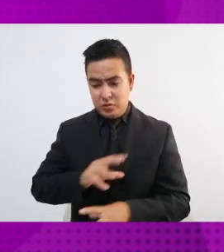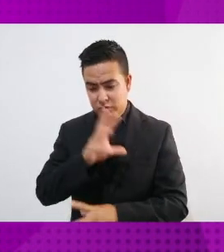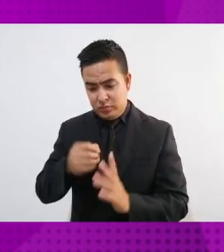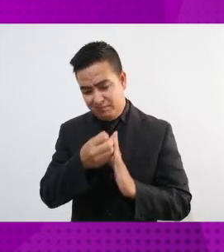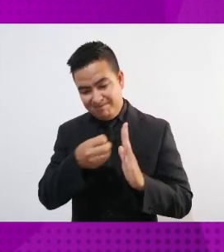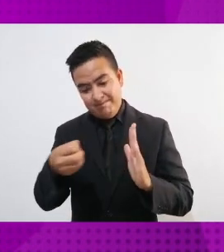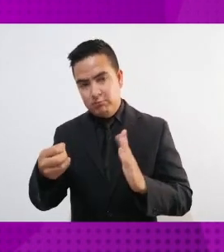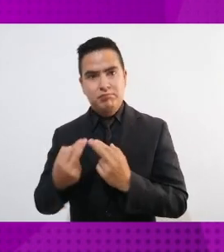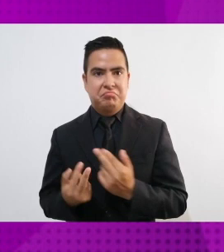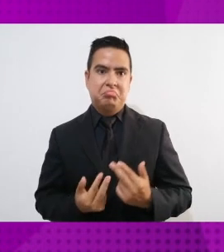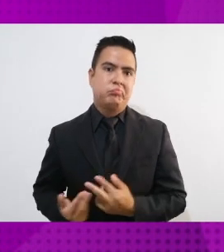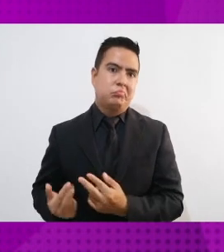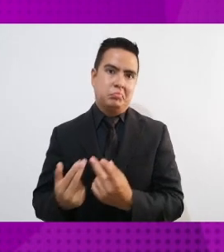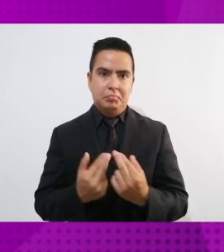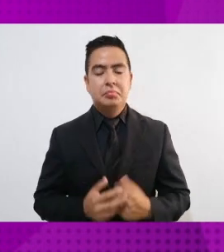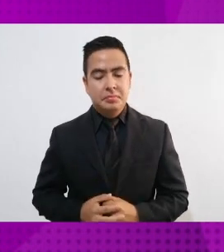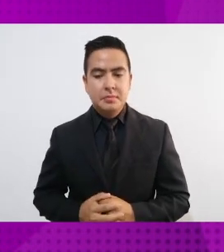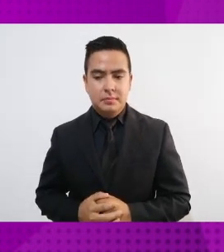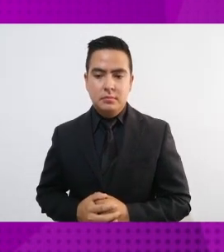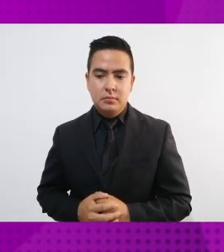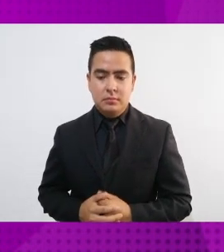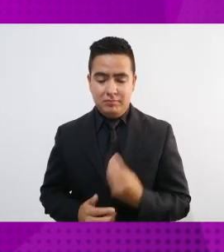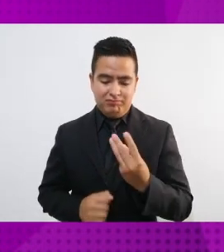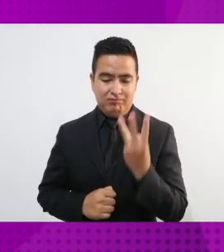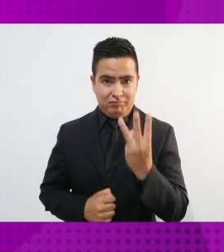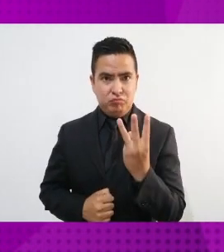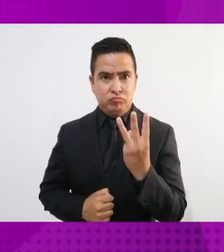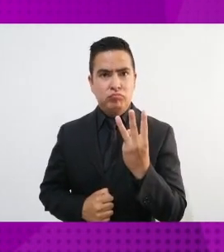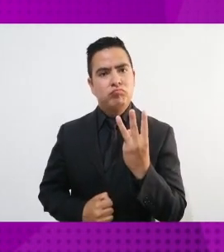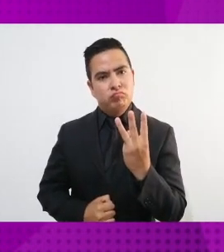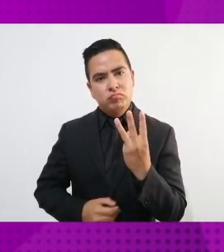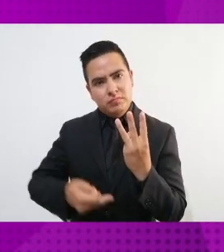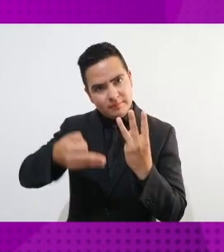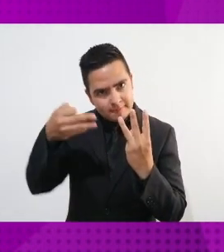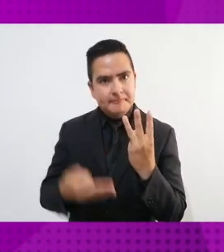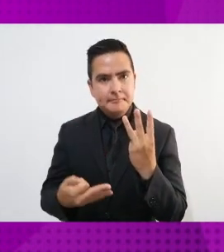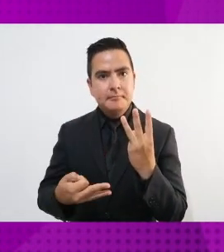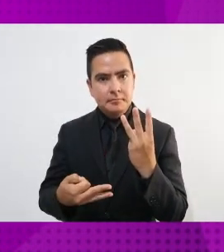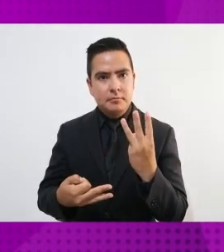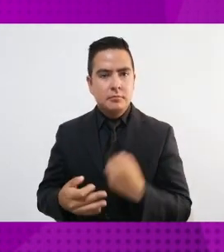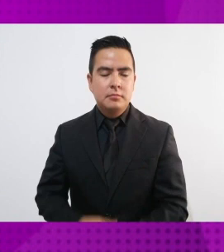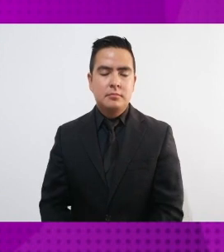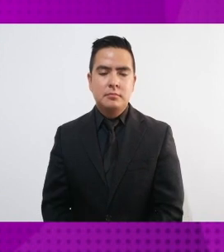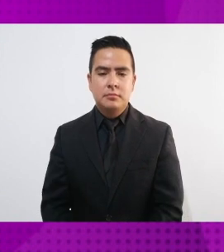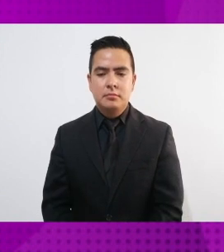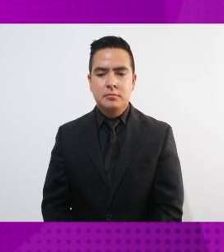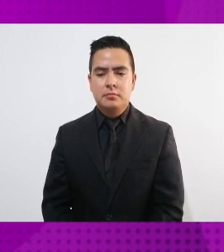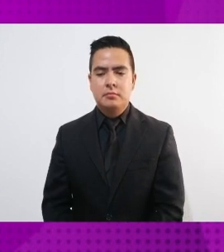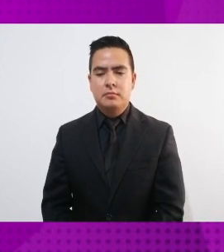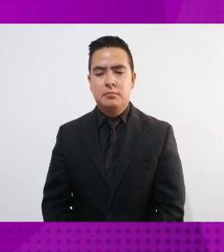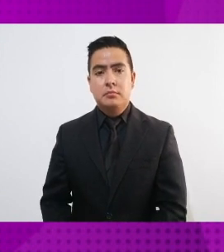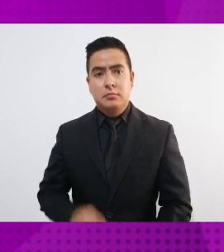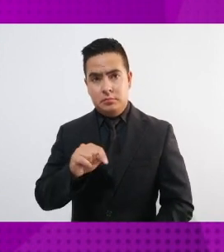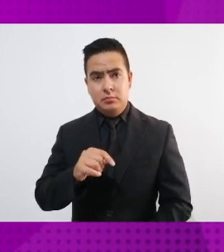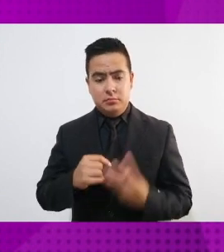esquema democrático porque la creación teórica es que entre los tres interactúen y puedan controlarse entre sí, ¿no? Por lo tanto,